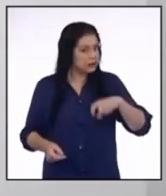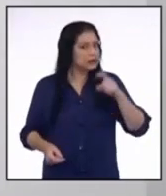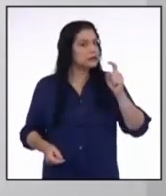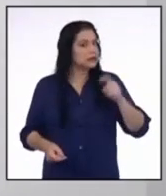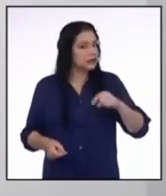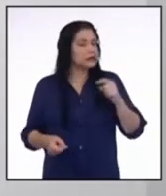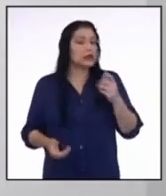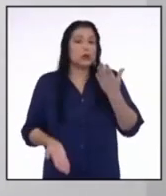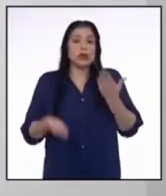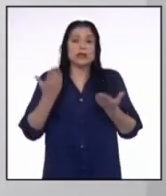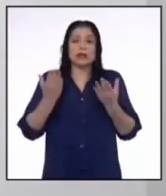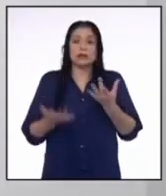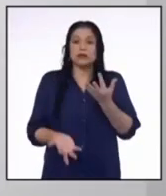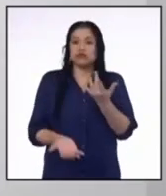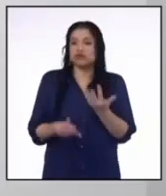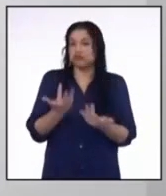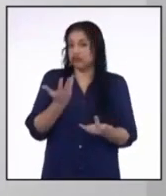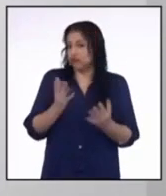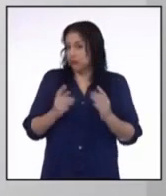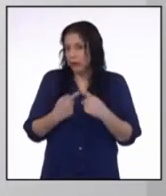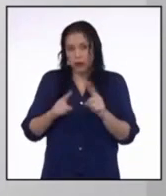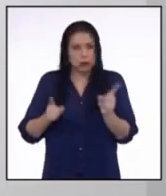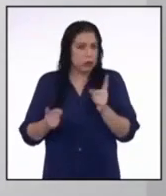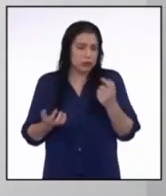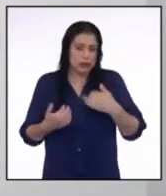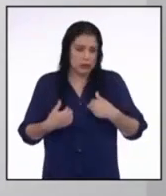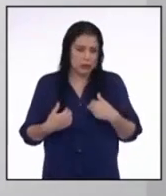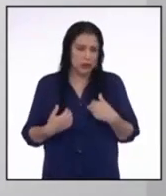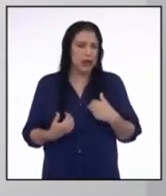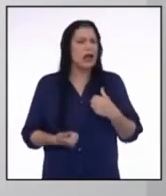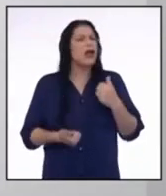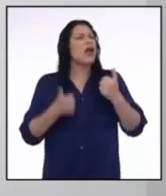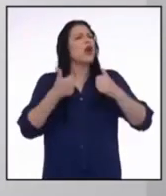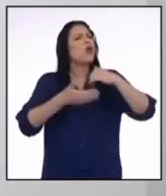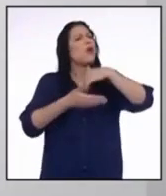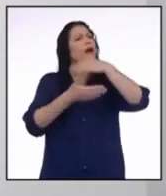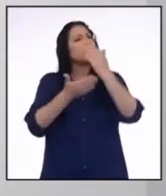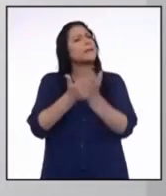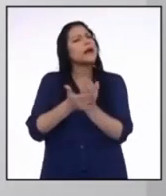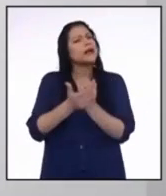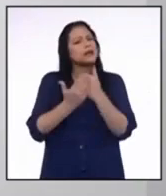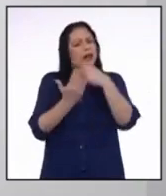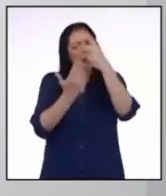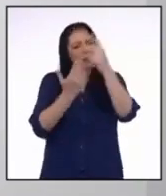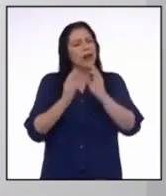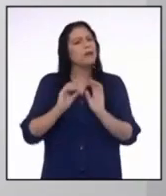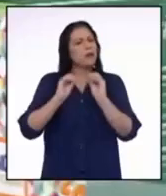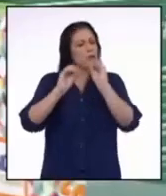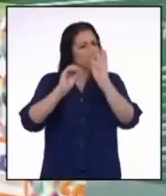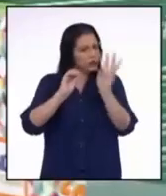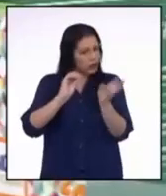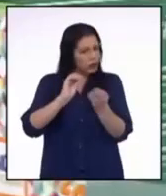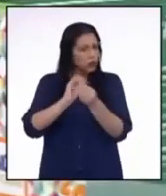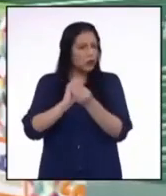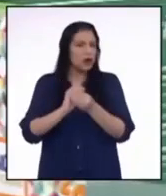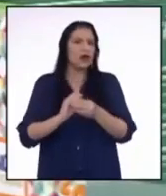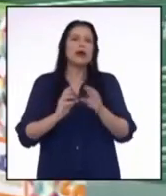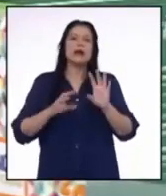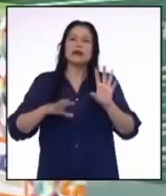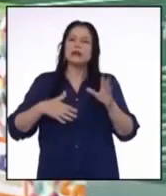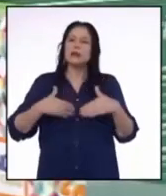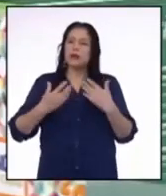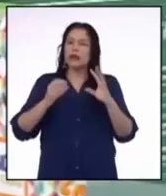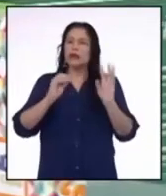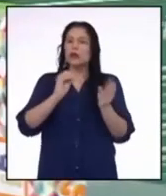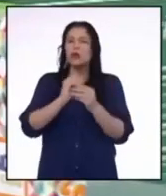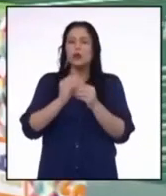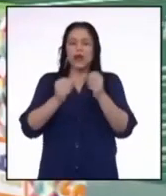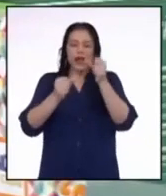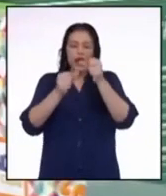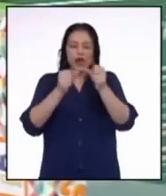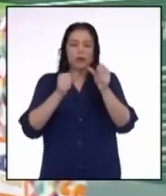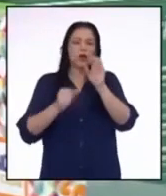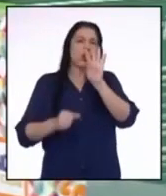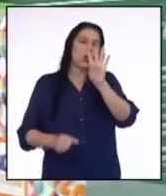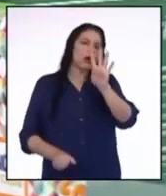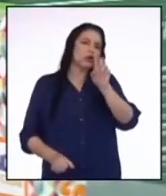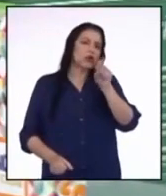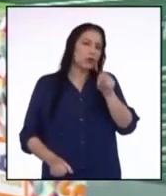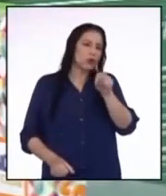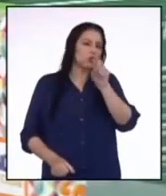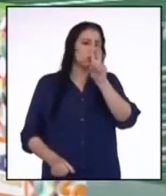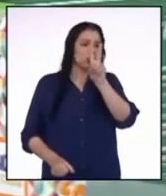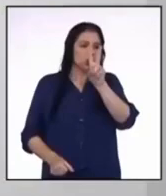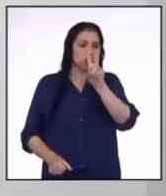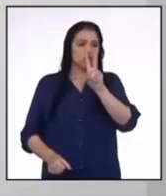en caso de incendio. ¿En qué parte del plan podríamos incluirlo? Creo que se puede incluir en el punto 4.2,